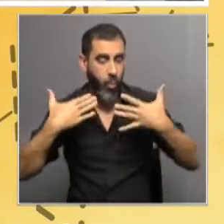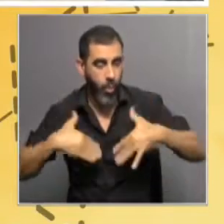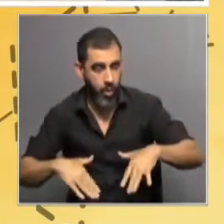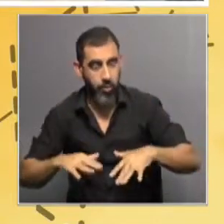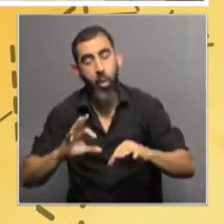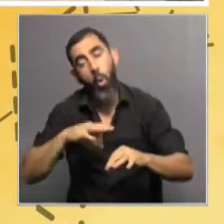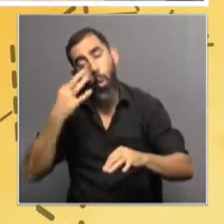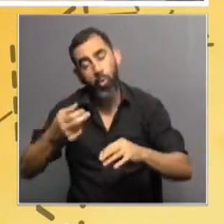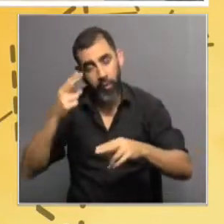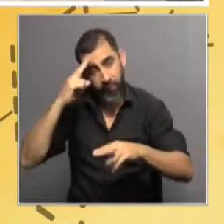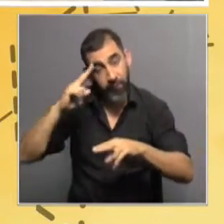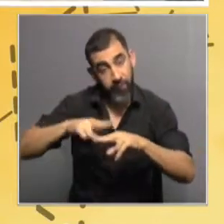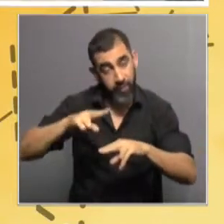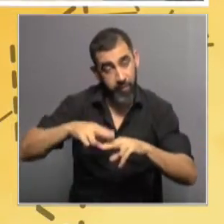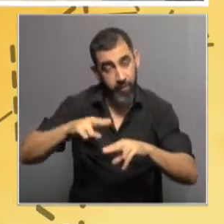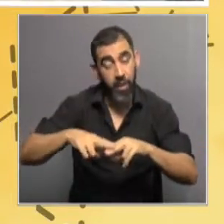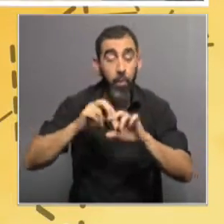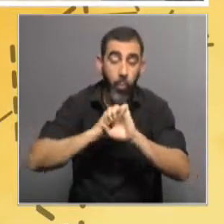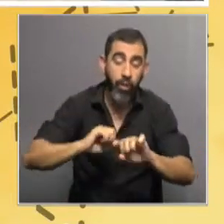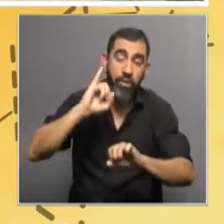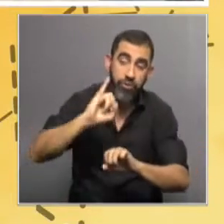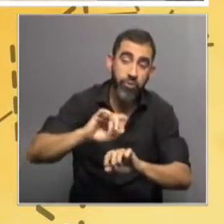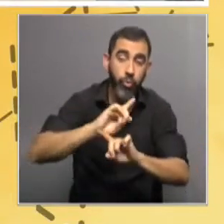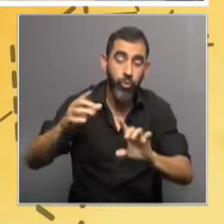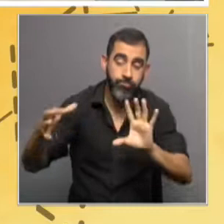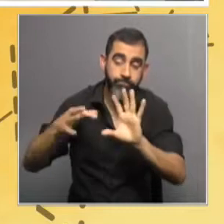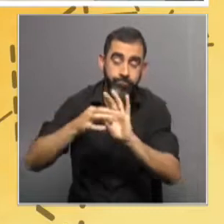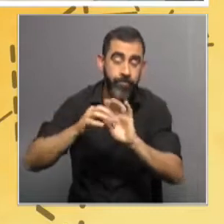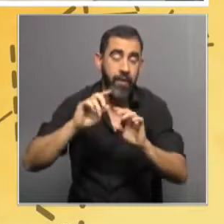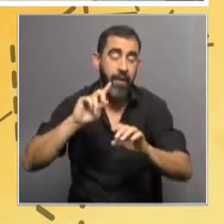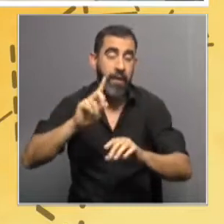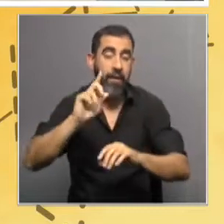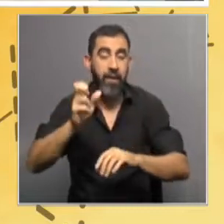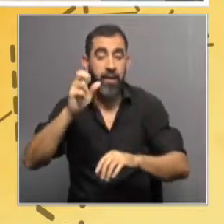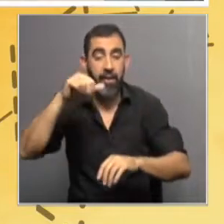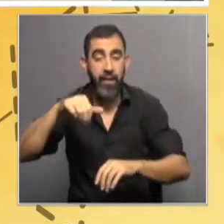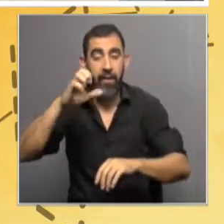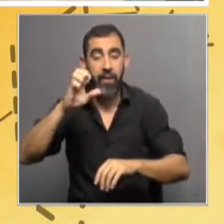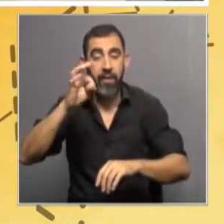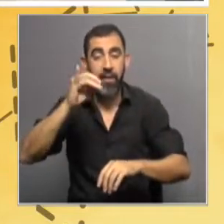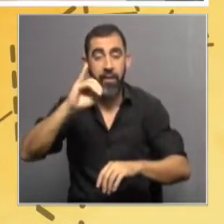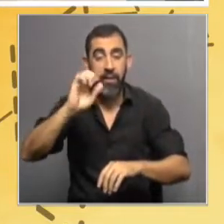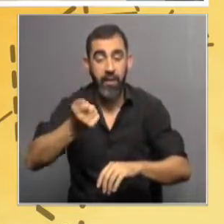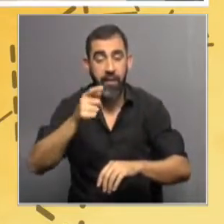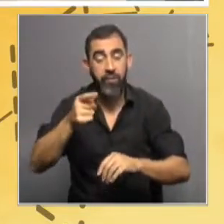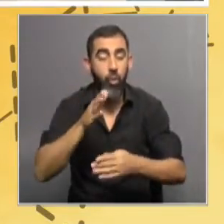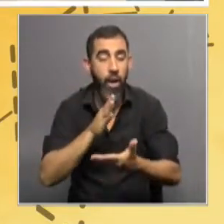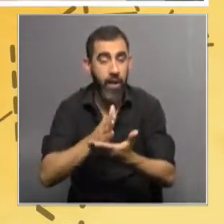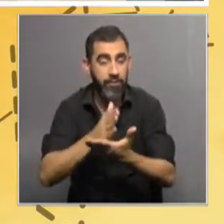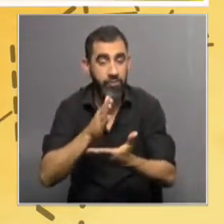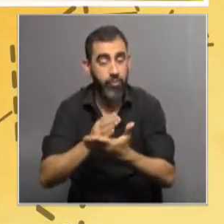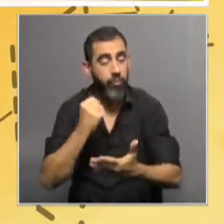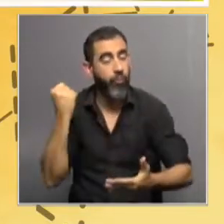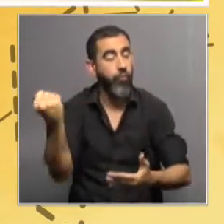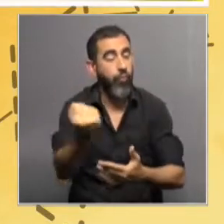patologías que en realidad pueden o no estar vinculadas con la genética. Y esto es el asesoramiento genético que es la herramienta